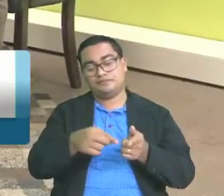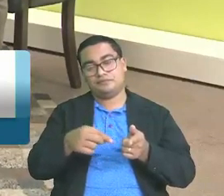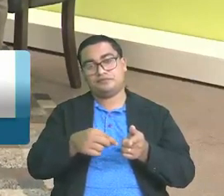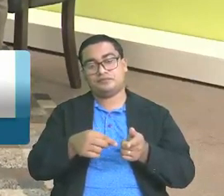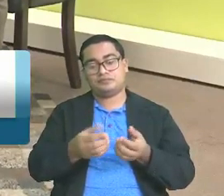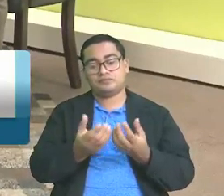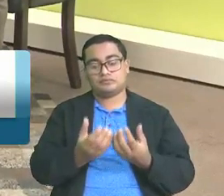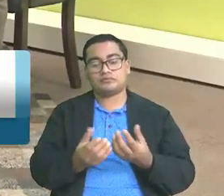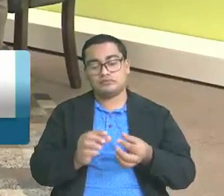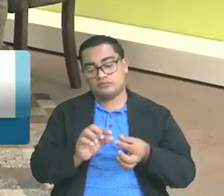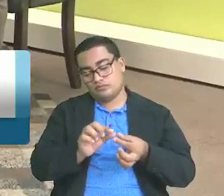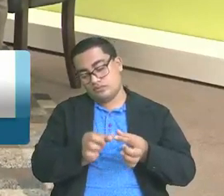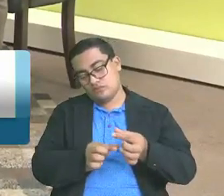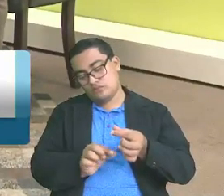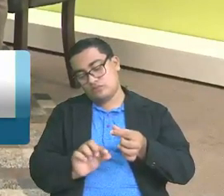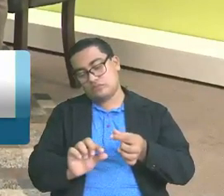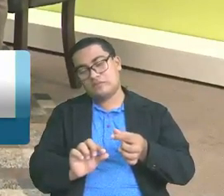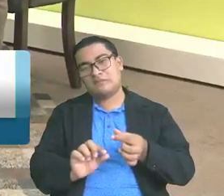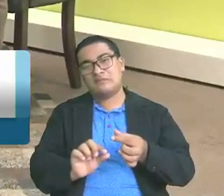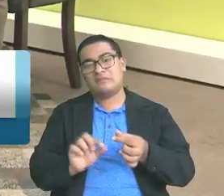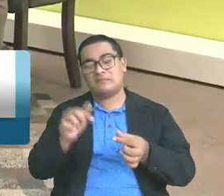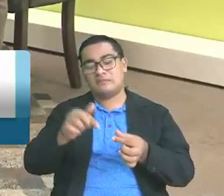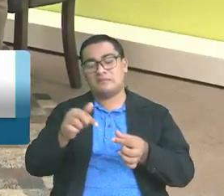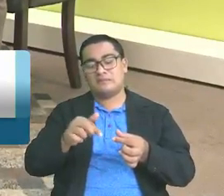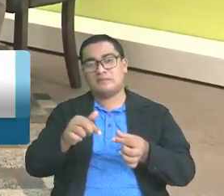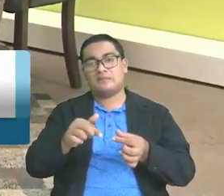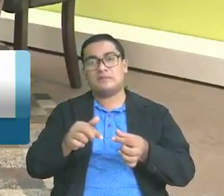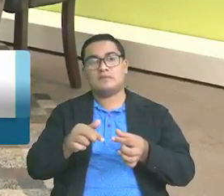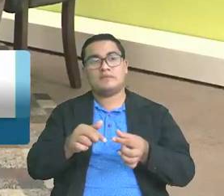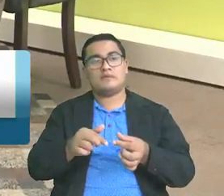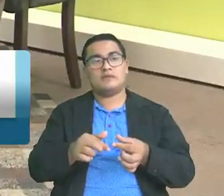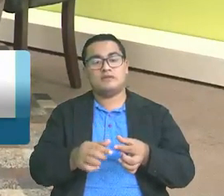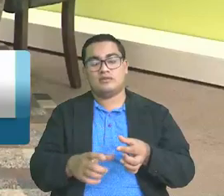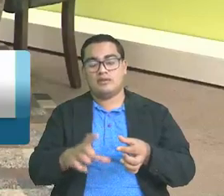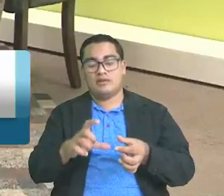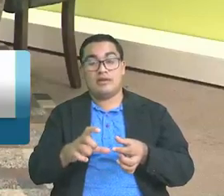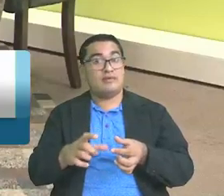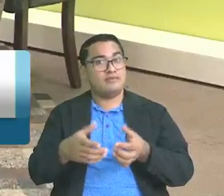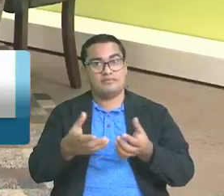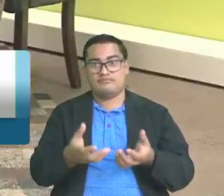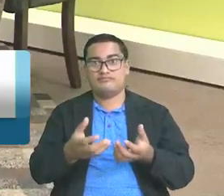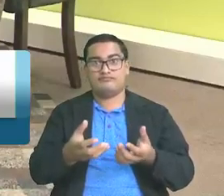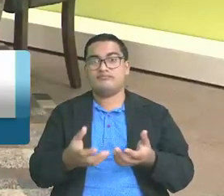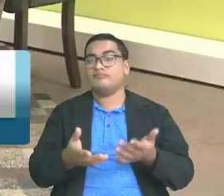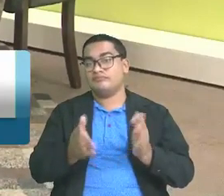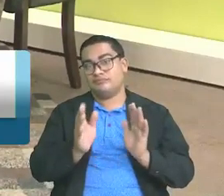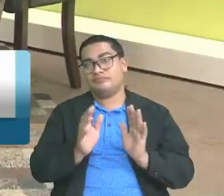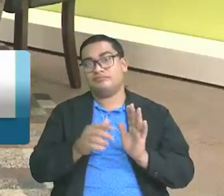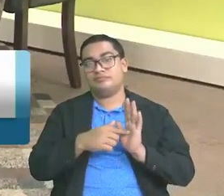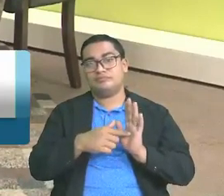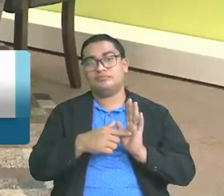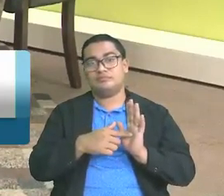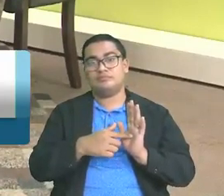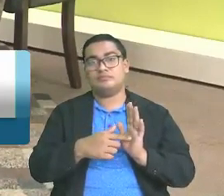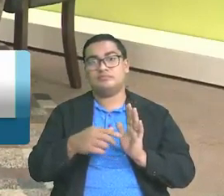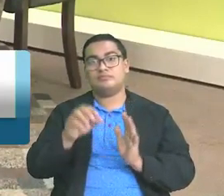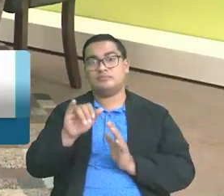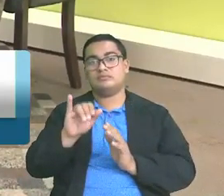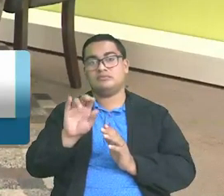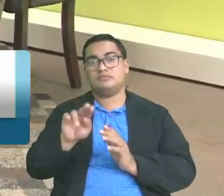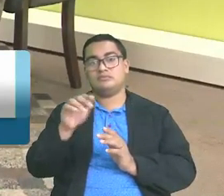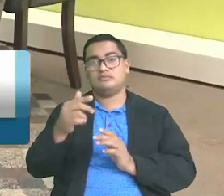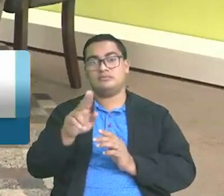está formada por la piel, que es el escroto, uh-huh. Y allí es donde hay el aumento de volumen. Okay. Esta es muy diferente. La frecuencia de la hernia